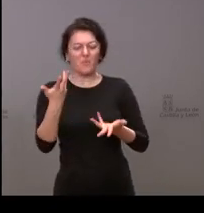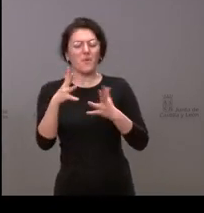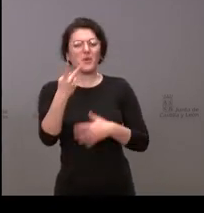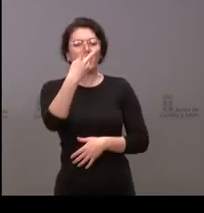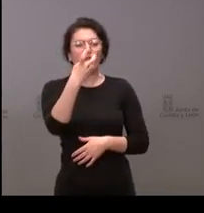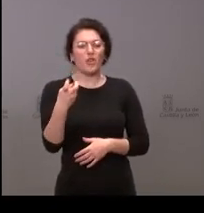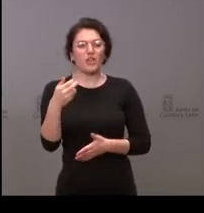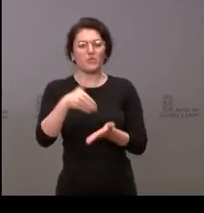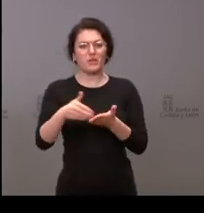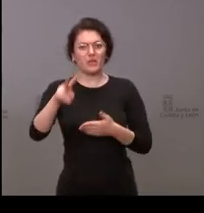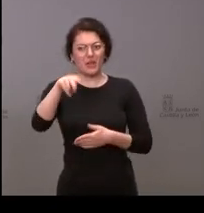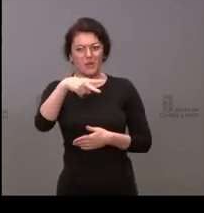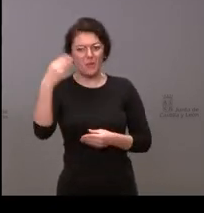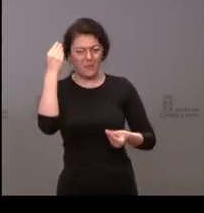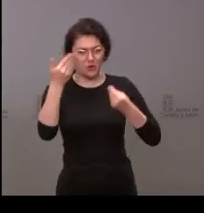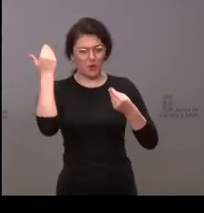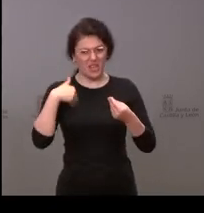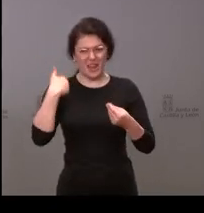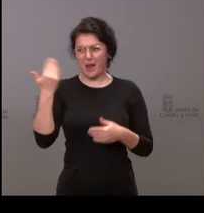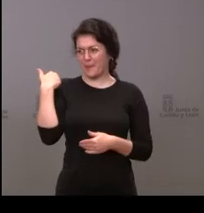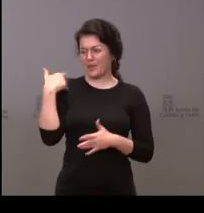esa semana